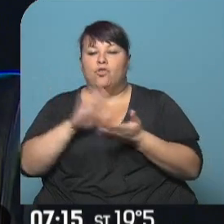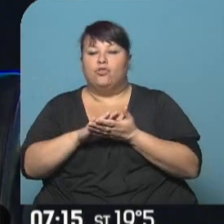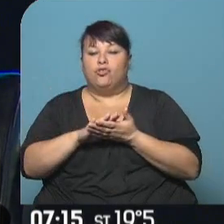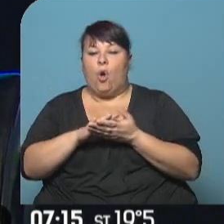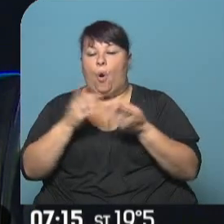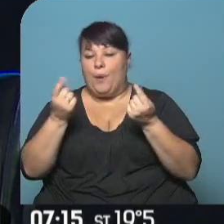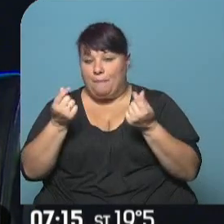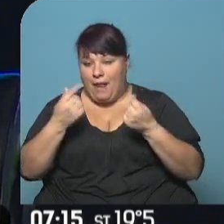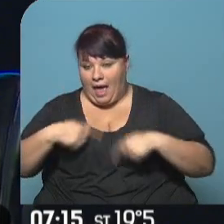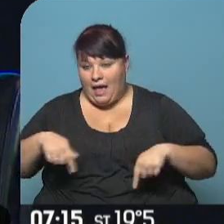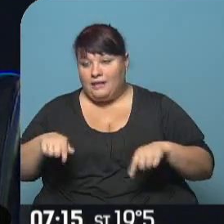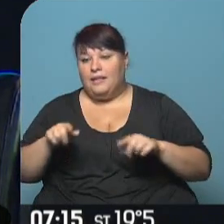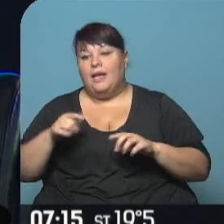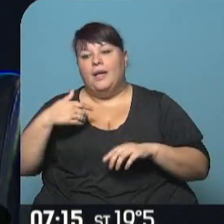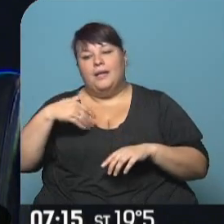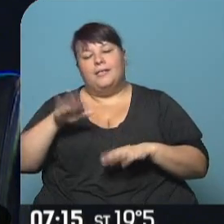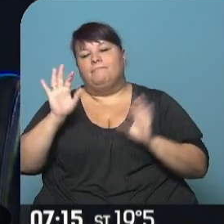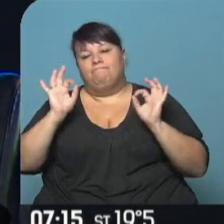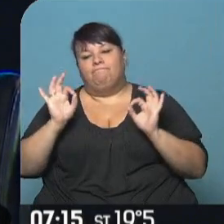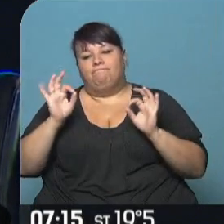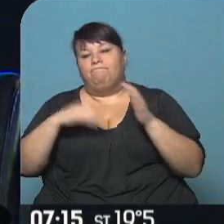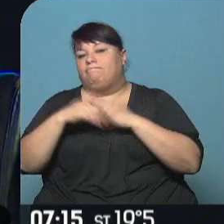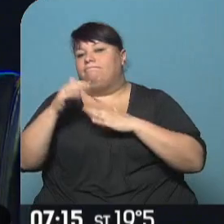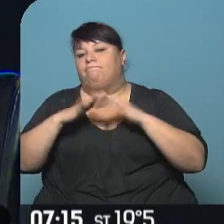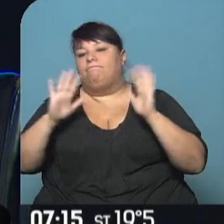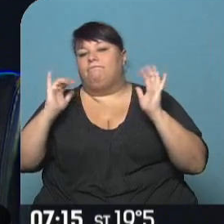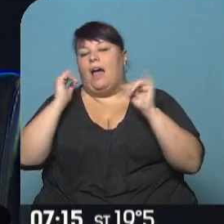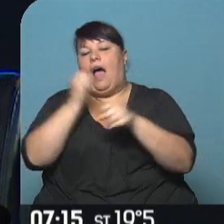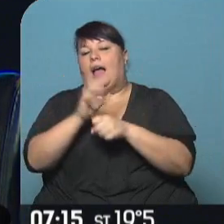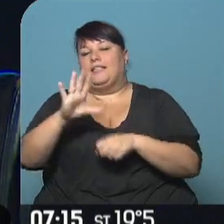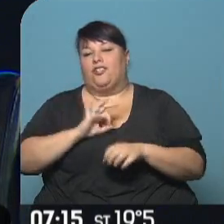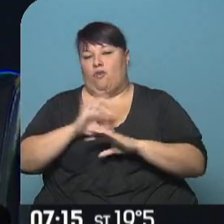términos de recursos va a ser neutra al cabo de 5 años.